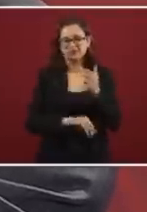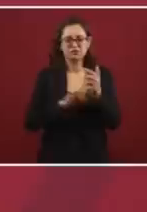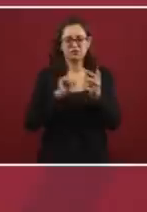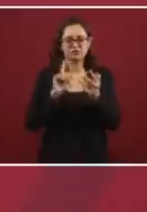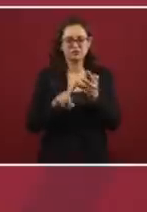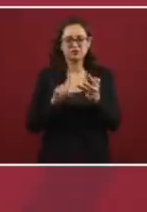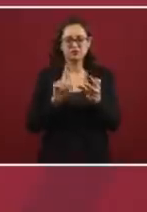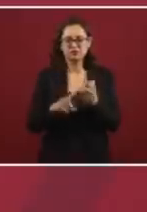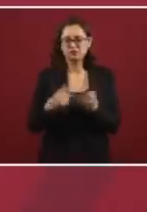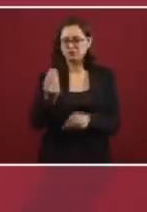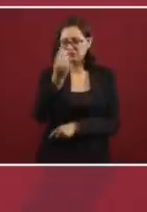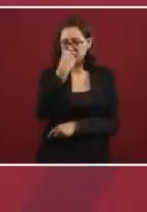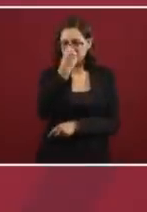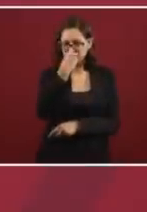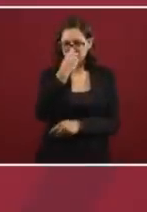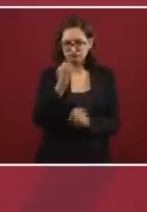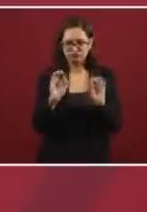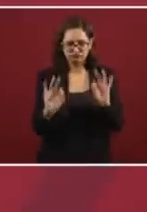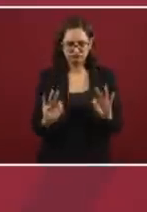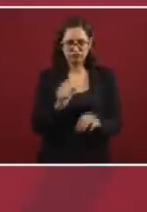la buena alimentación